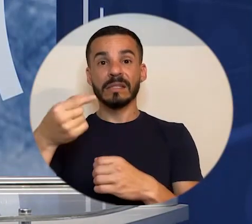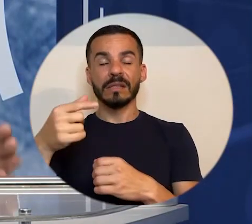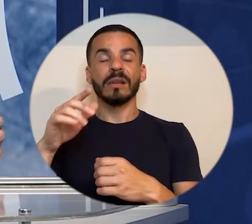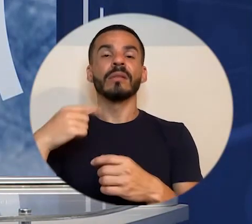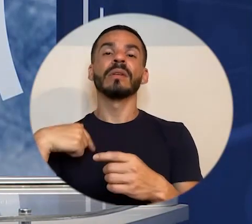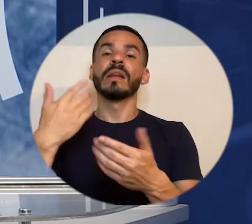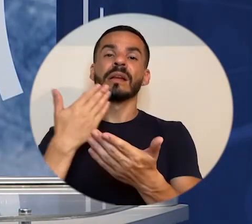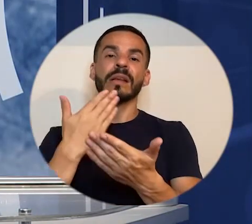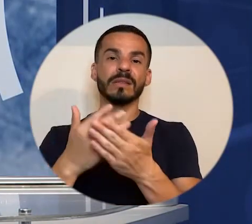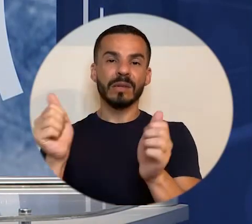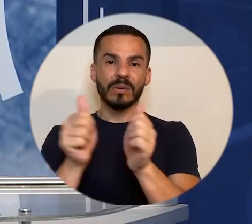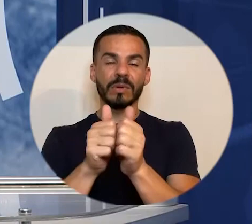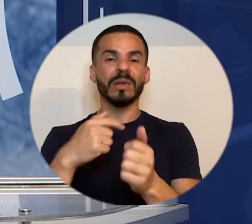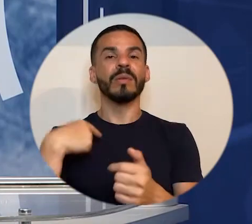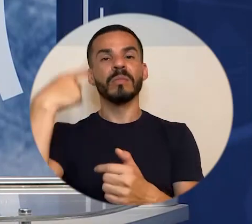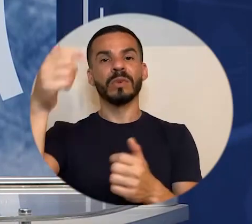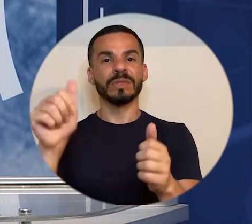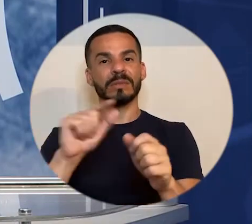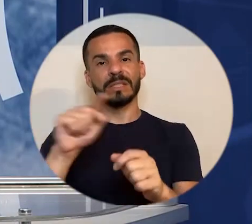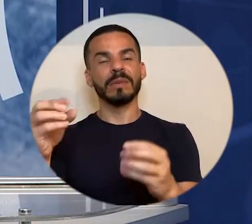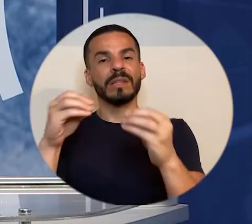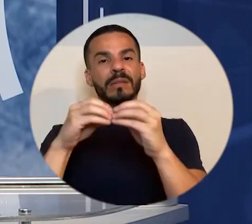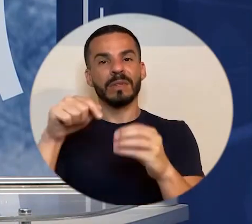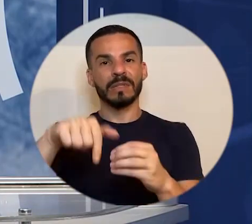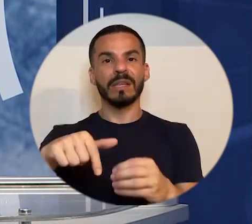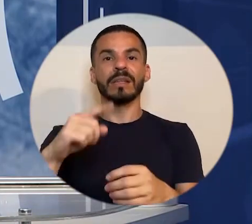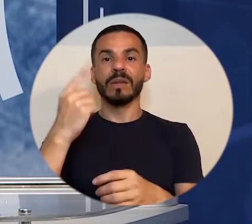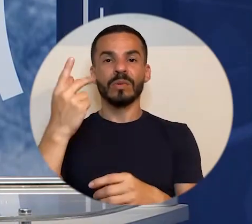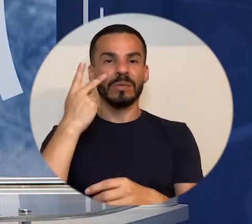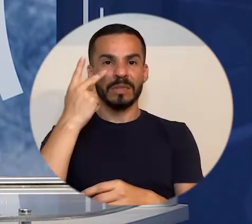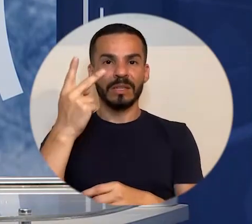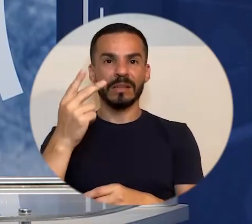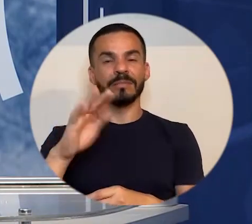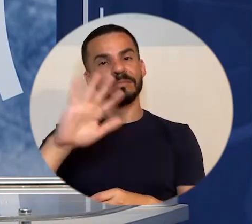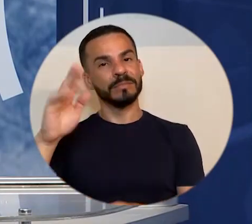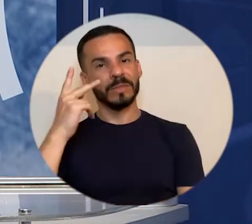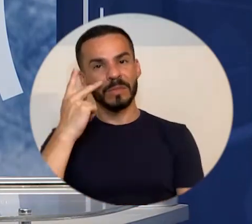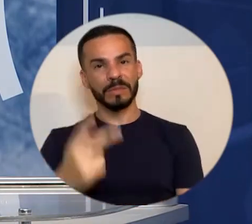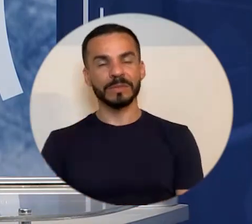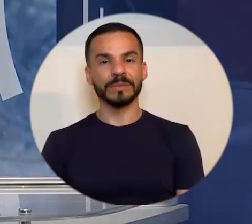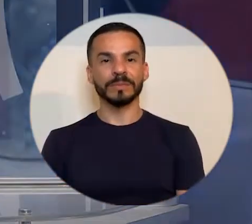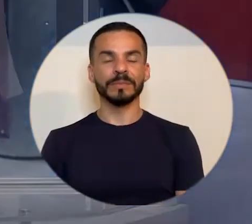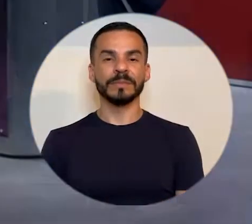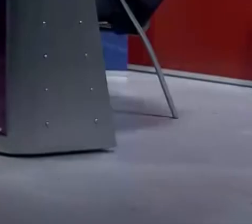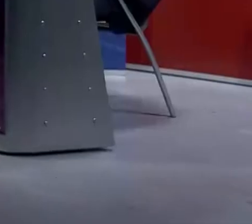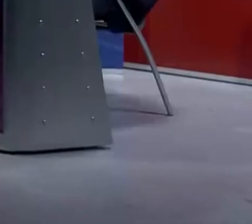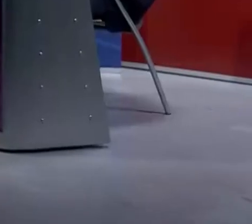Comunica. Gracias por acompañarnos. Les esperamos la próxima semana con más aquí en Una Mirada. Hasta pronto.